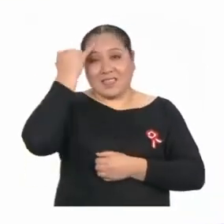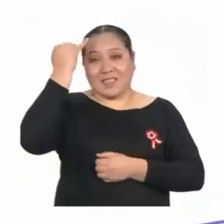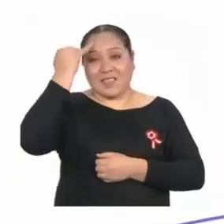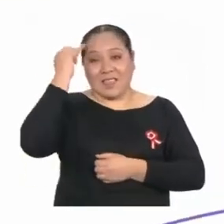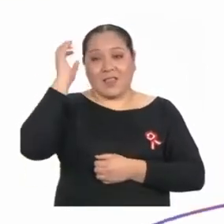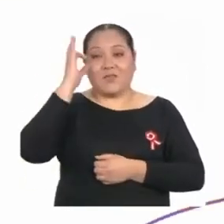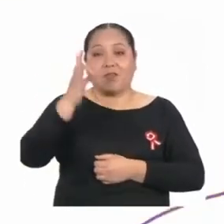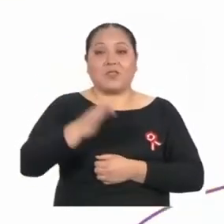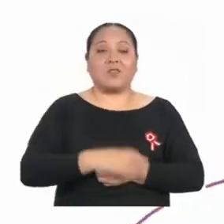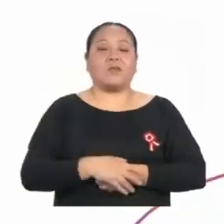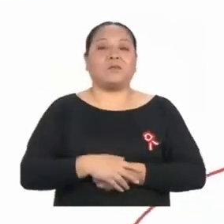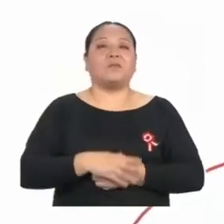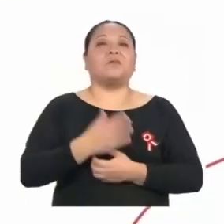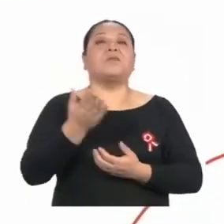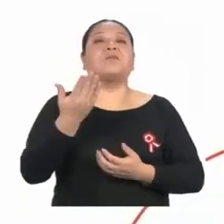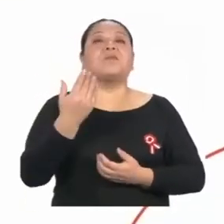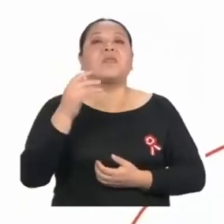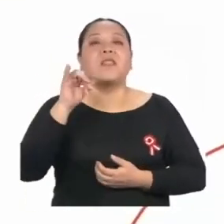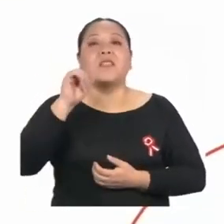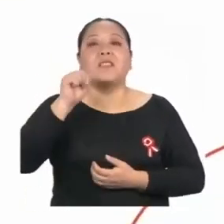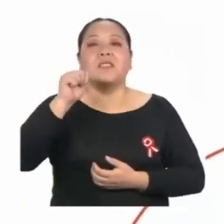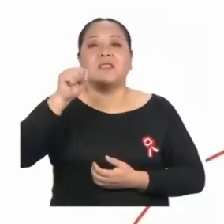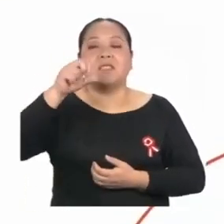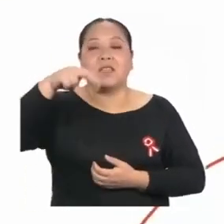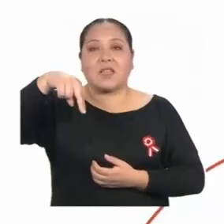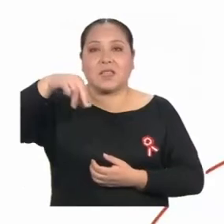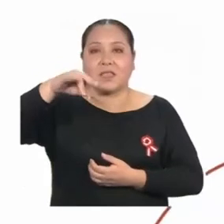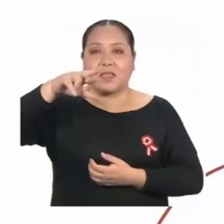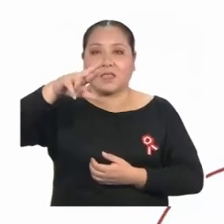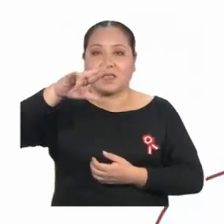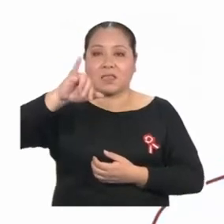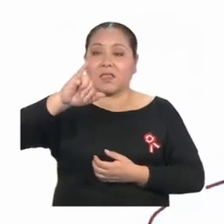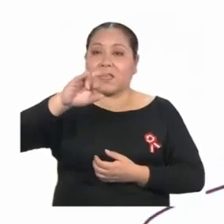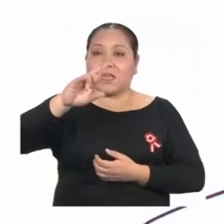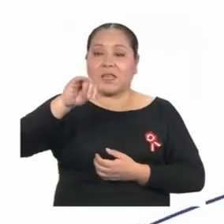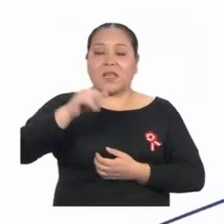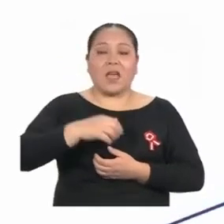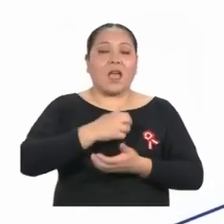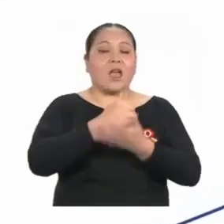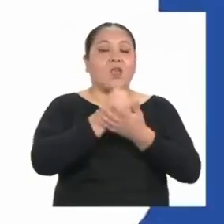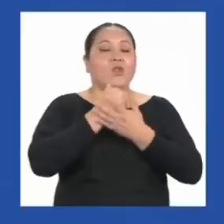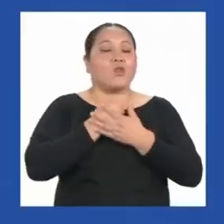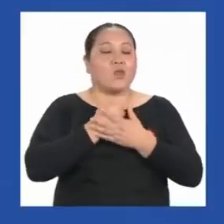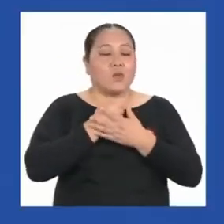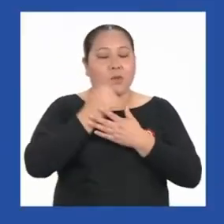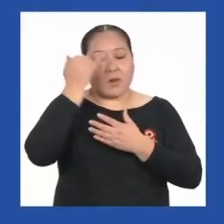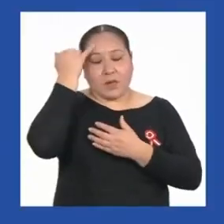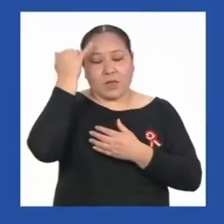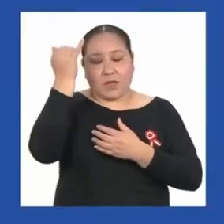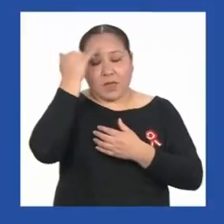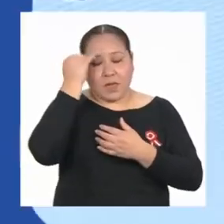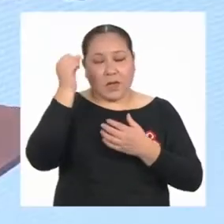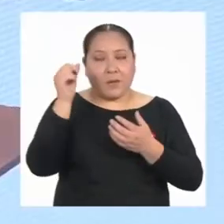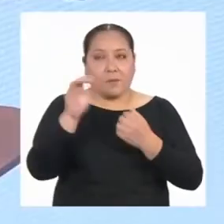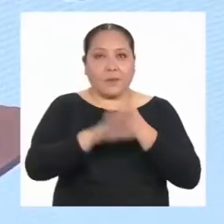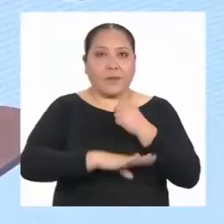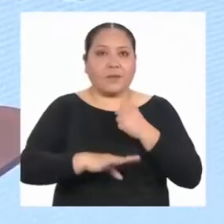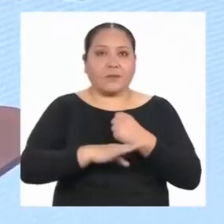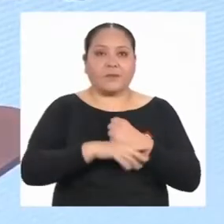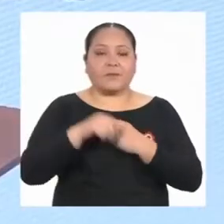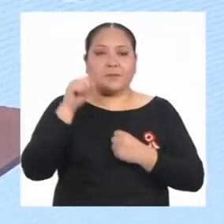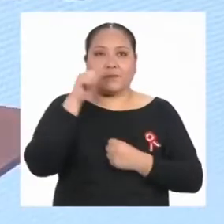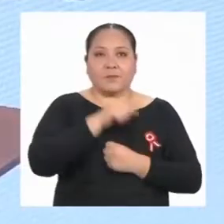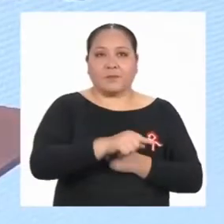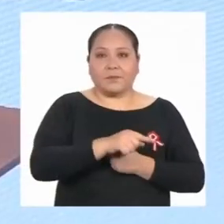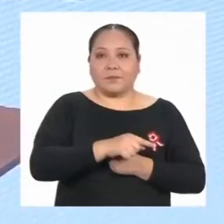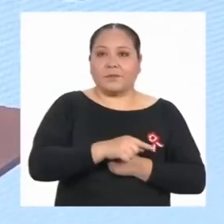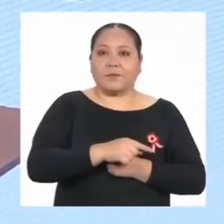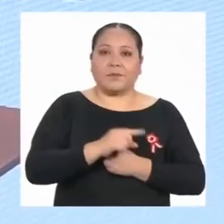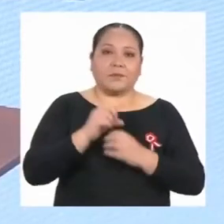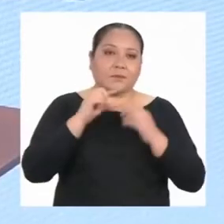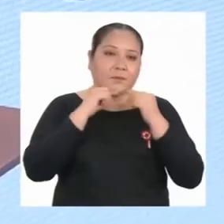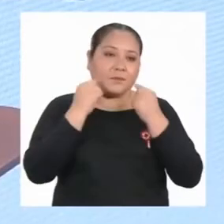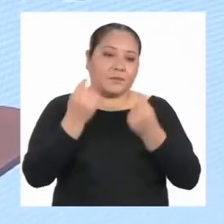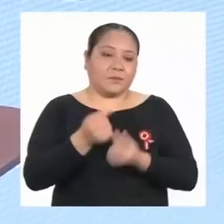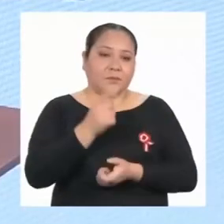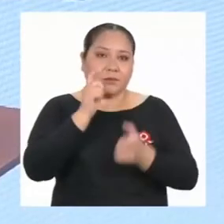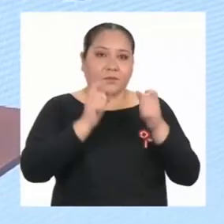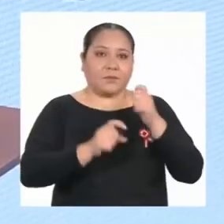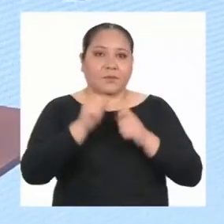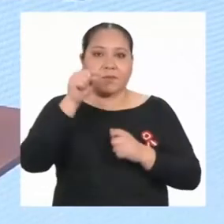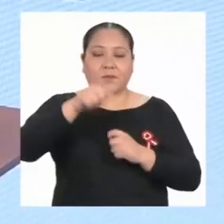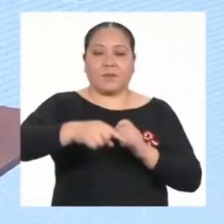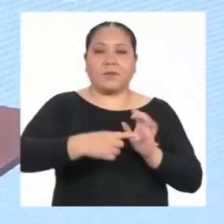A ver, Yanira, ayúdame con la idea principal. ¿Cuál vendría a ser? Que esta generación será